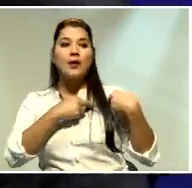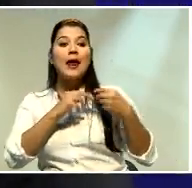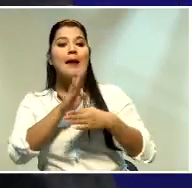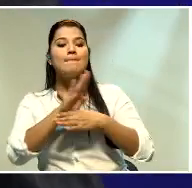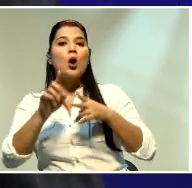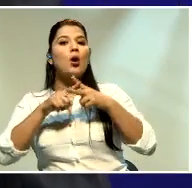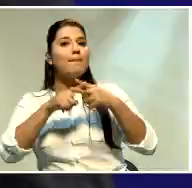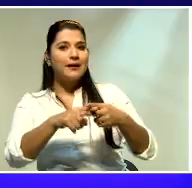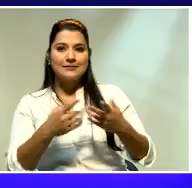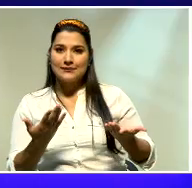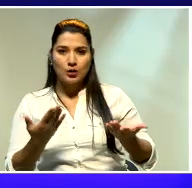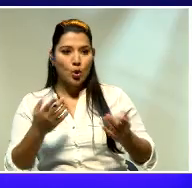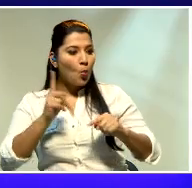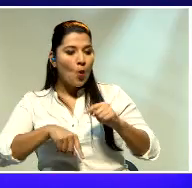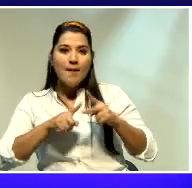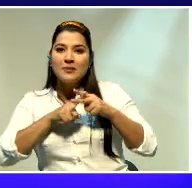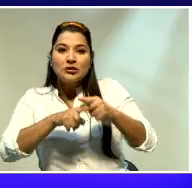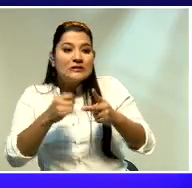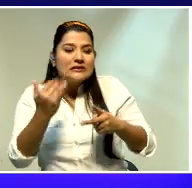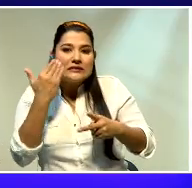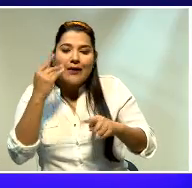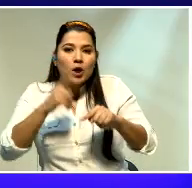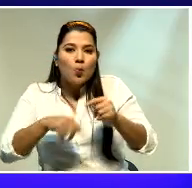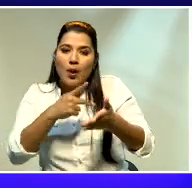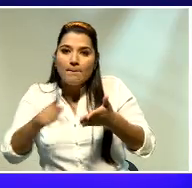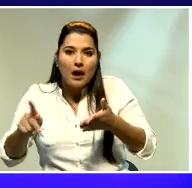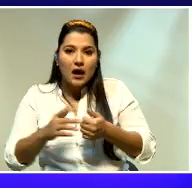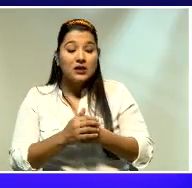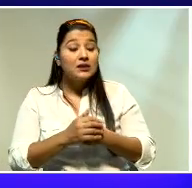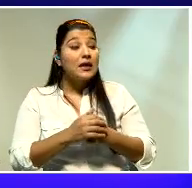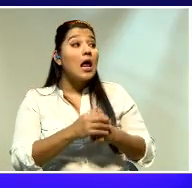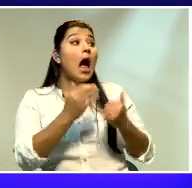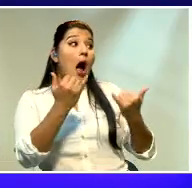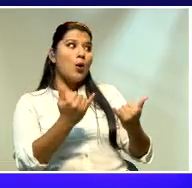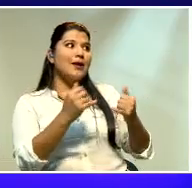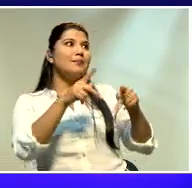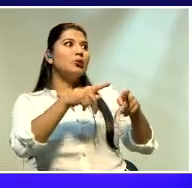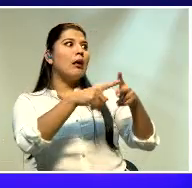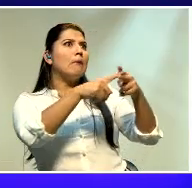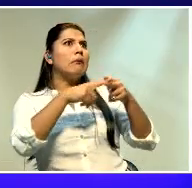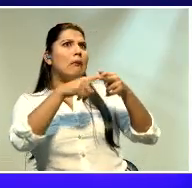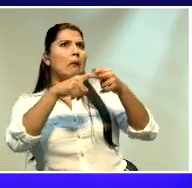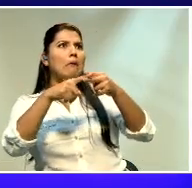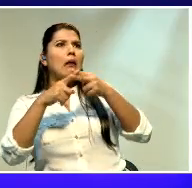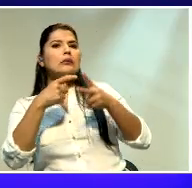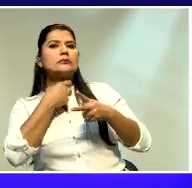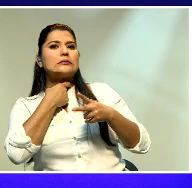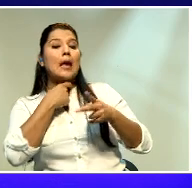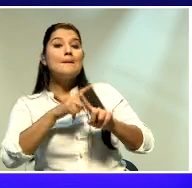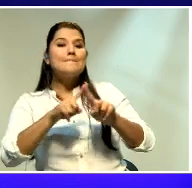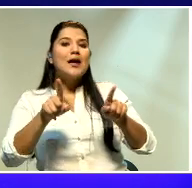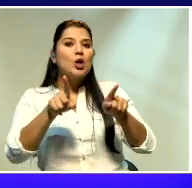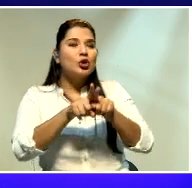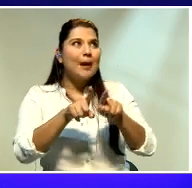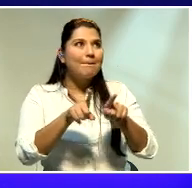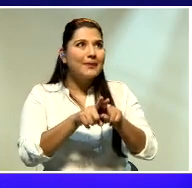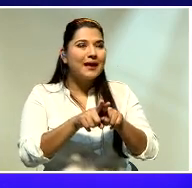va a enjaranar de por vida. El punto es que se está enjaranando a la gente y además se le está